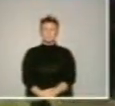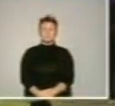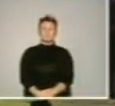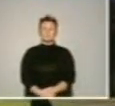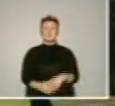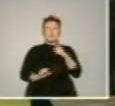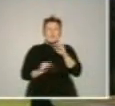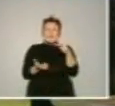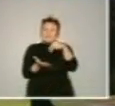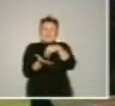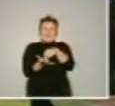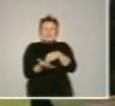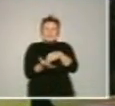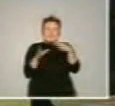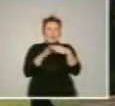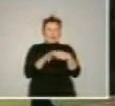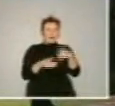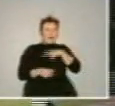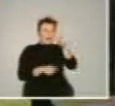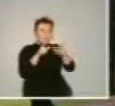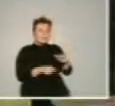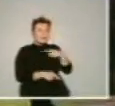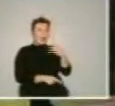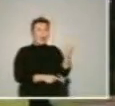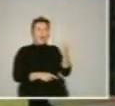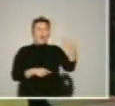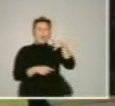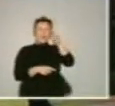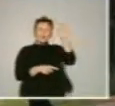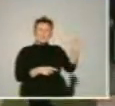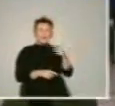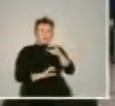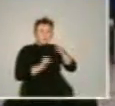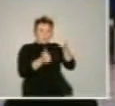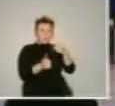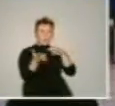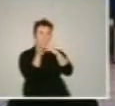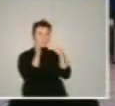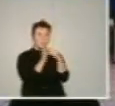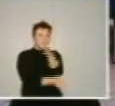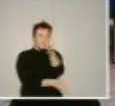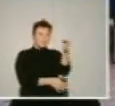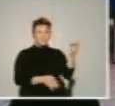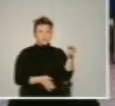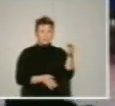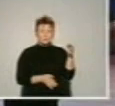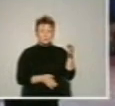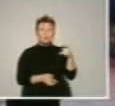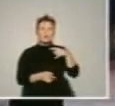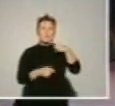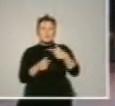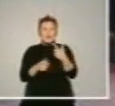En tierra, el teniente general Gutiérrez, que había iniciado el plan de defensa, movilizando